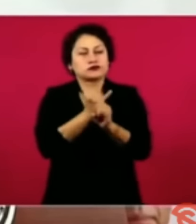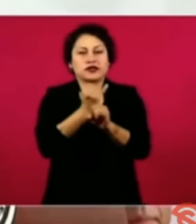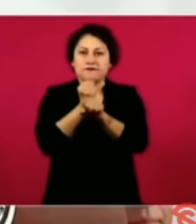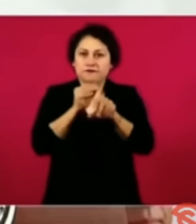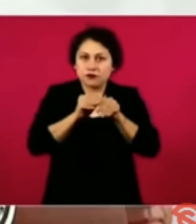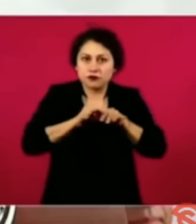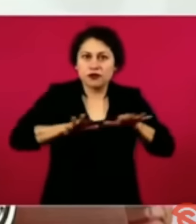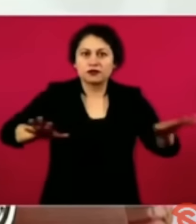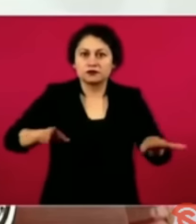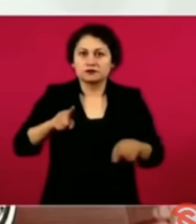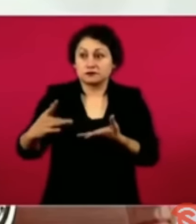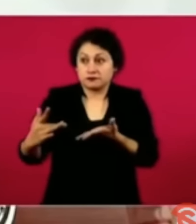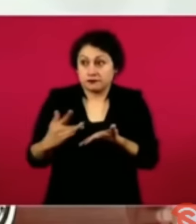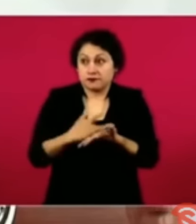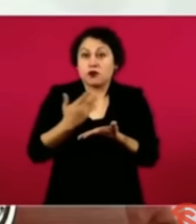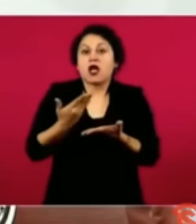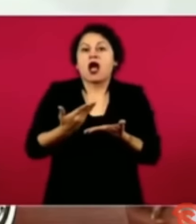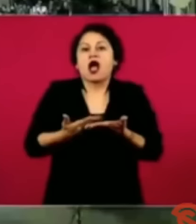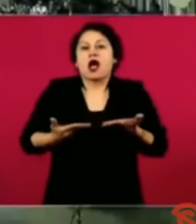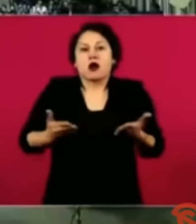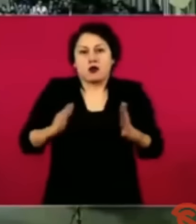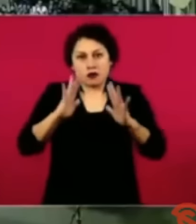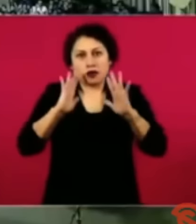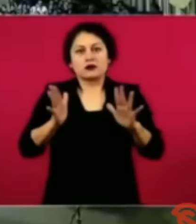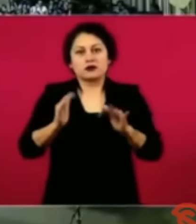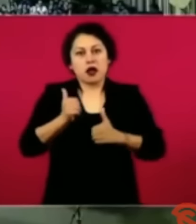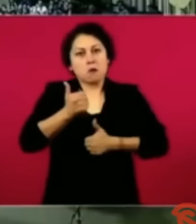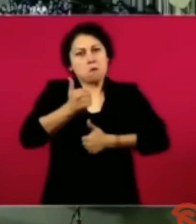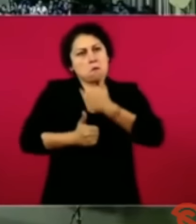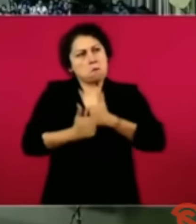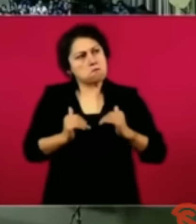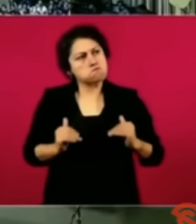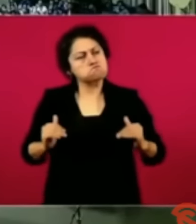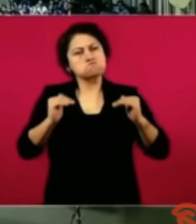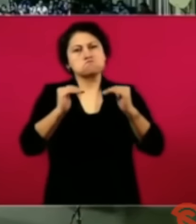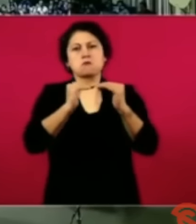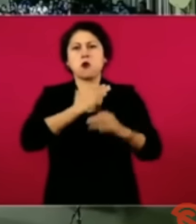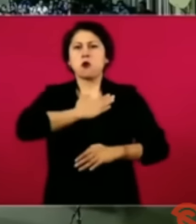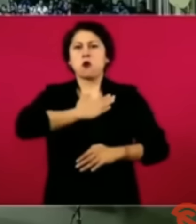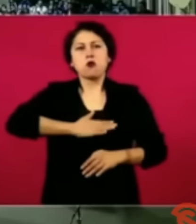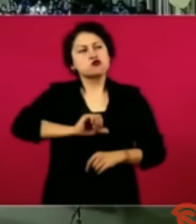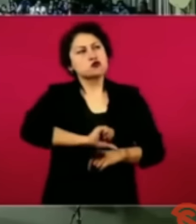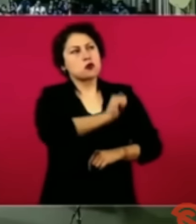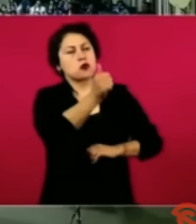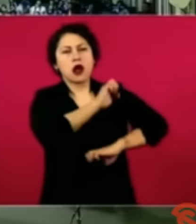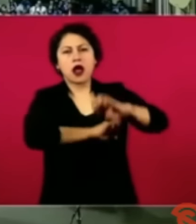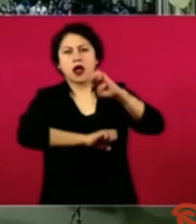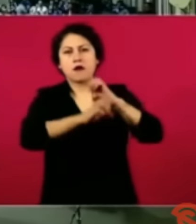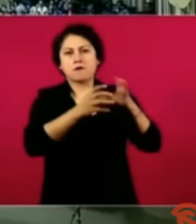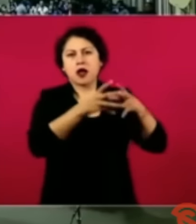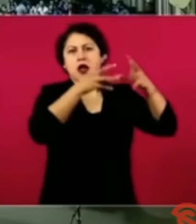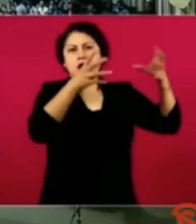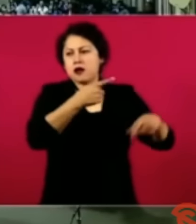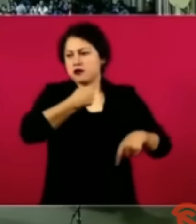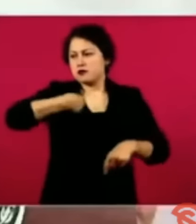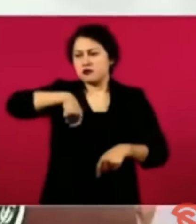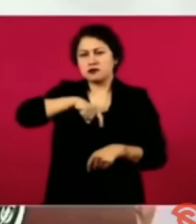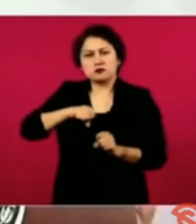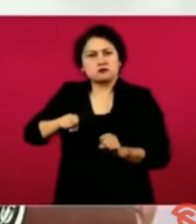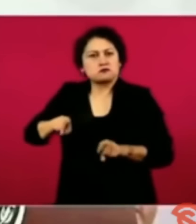competir al mismo nivel que las grandes corporaciones desde nuestros teléfonos y desde